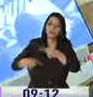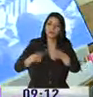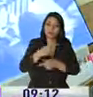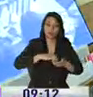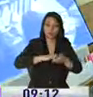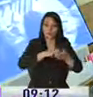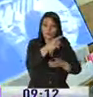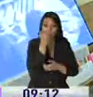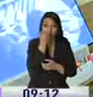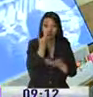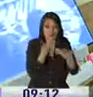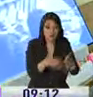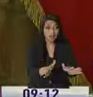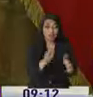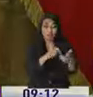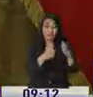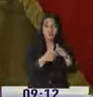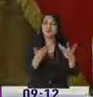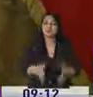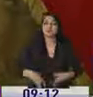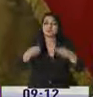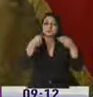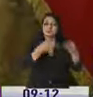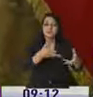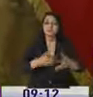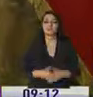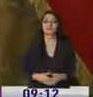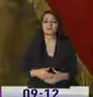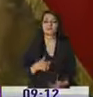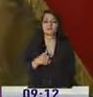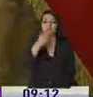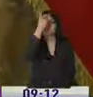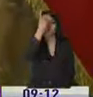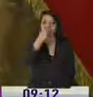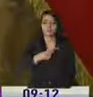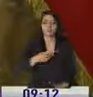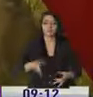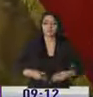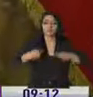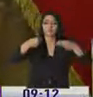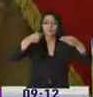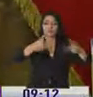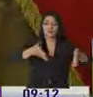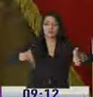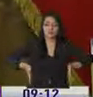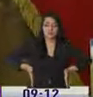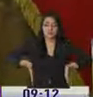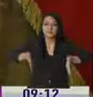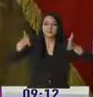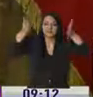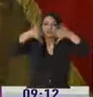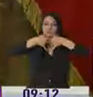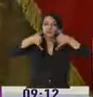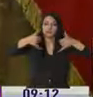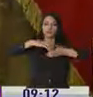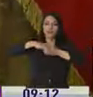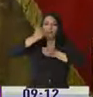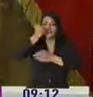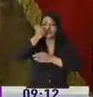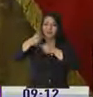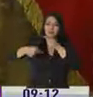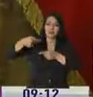que se encontraban en disputa. He tomado la decisión de que se entregue el local que tuvo la CONAIE